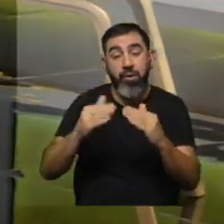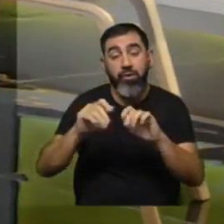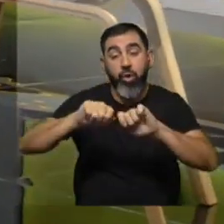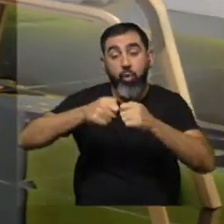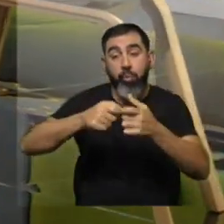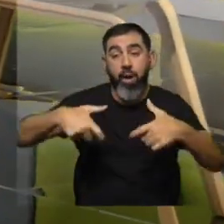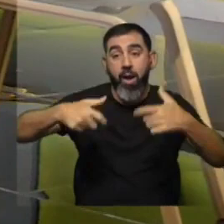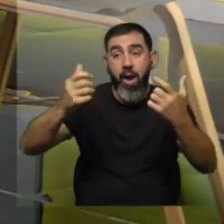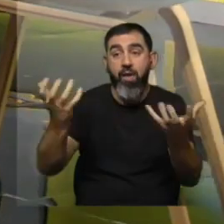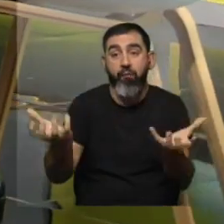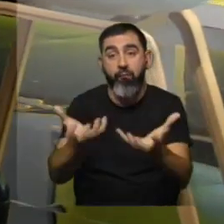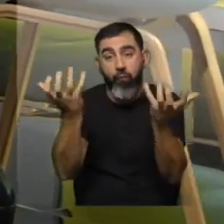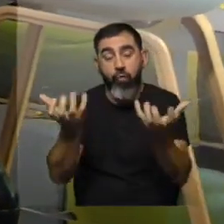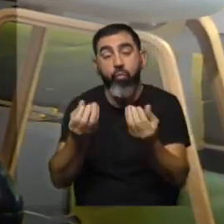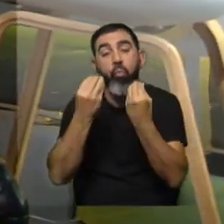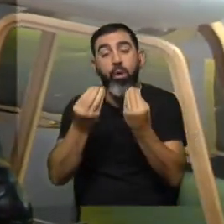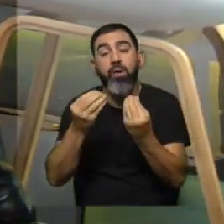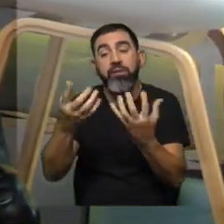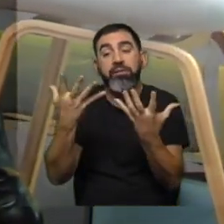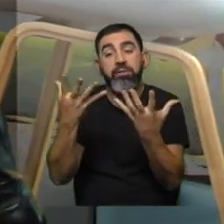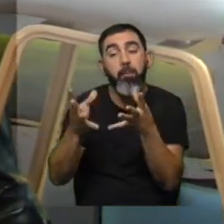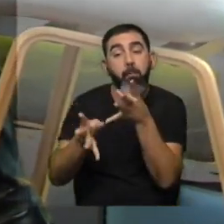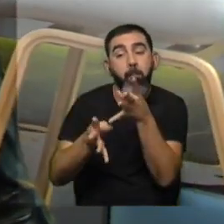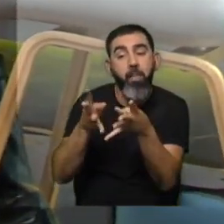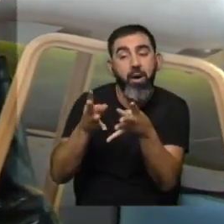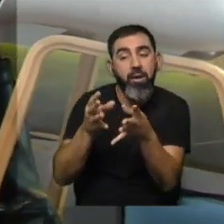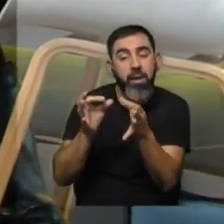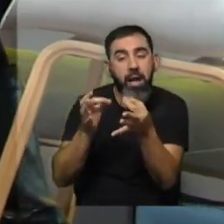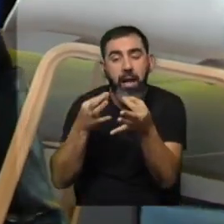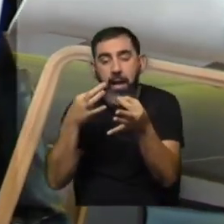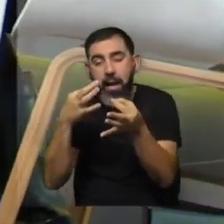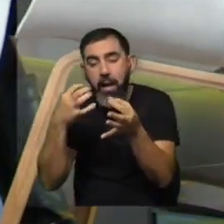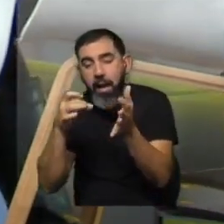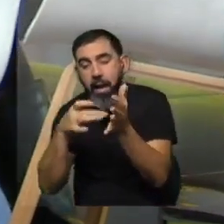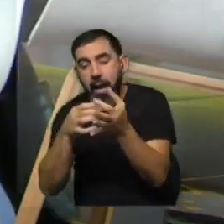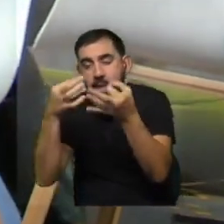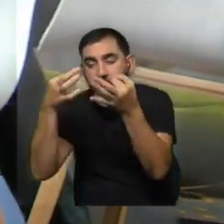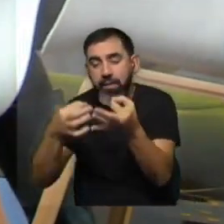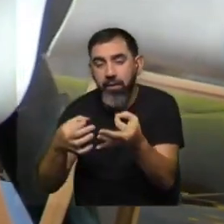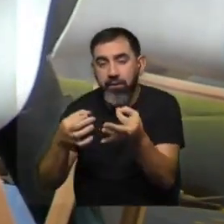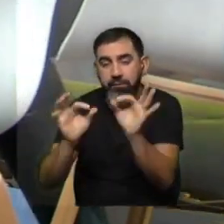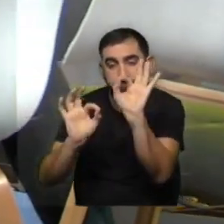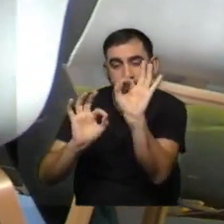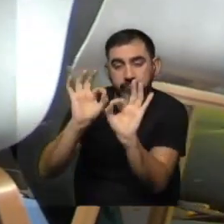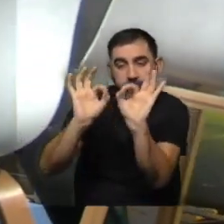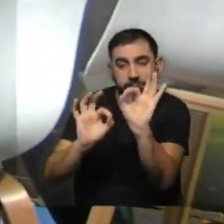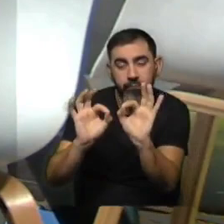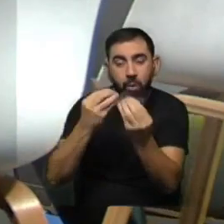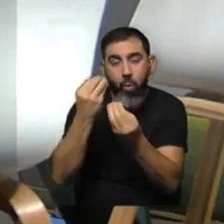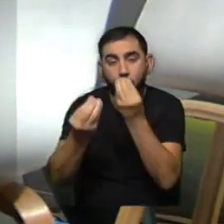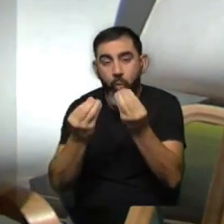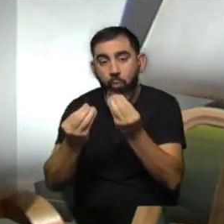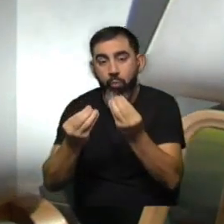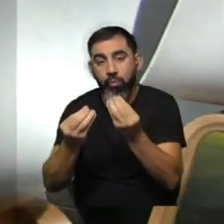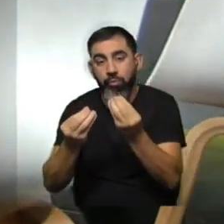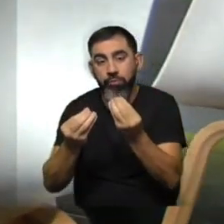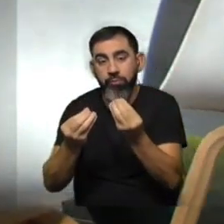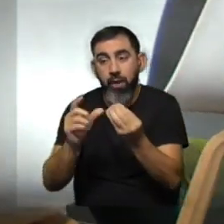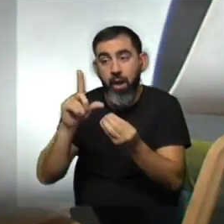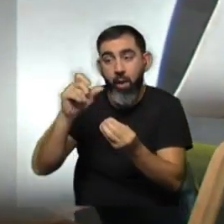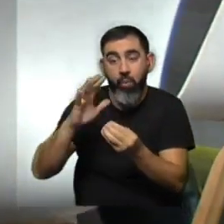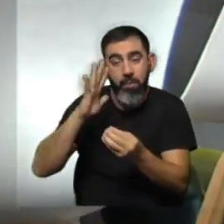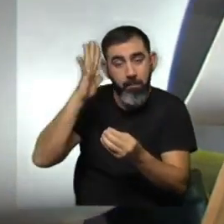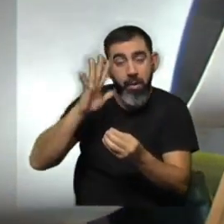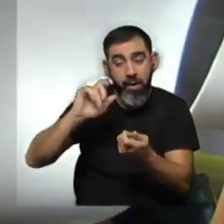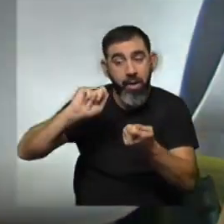calefón, ¿qué puede pasar con estos equipos, ¿no? Altamente sofisticados, con una calibración para determinado tipo de agua, cuando,